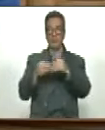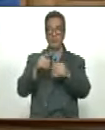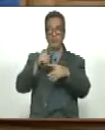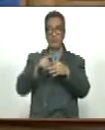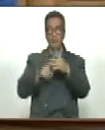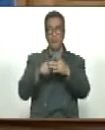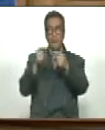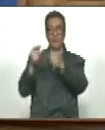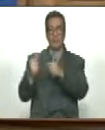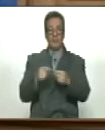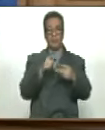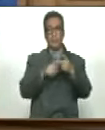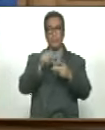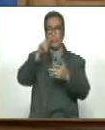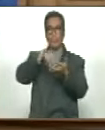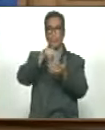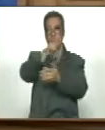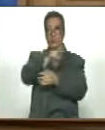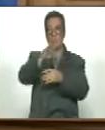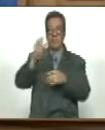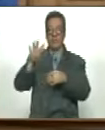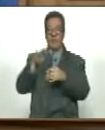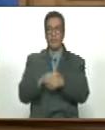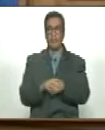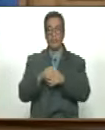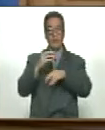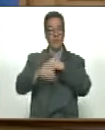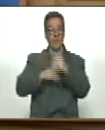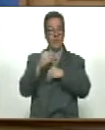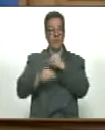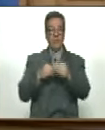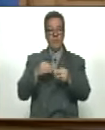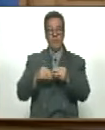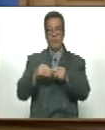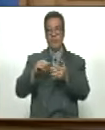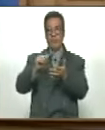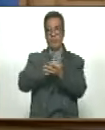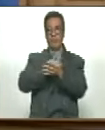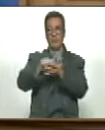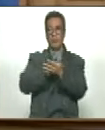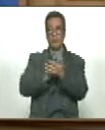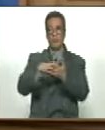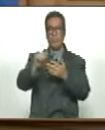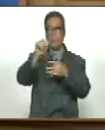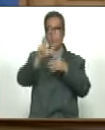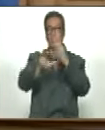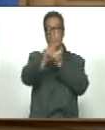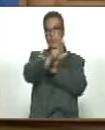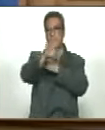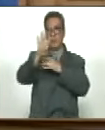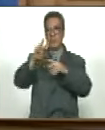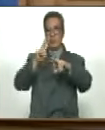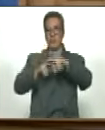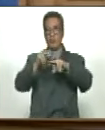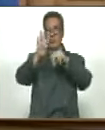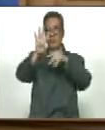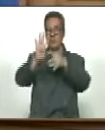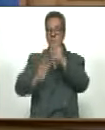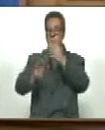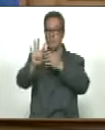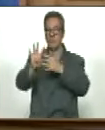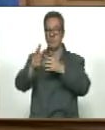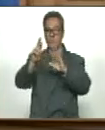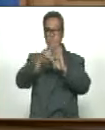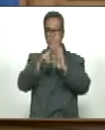ejercicio económico financiero 2024, de conformidad con lo establecido en el artículo 39, numeral 4,